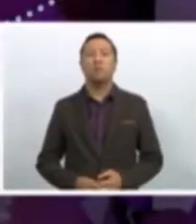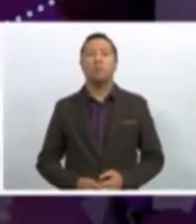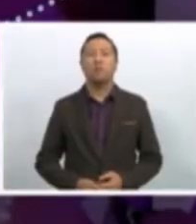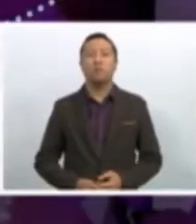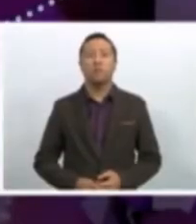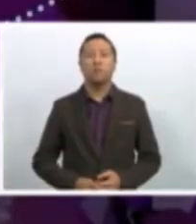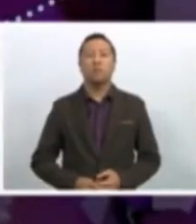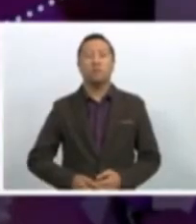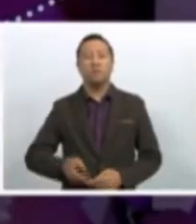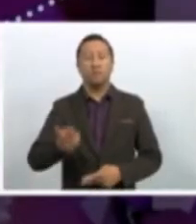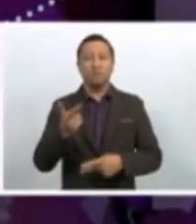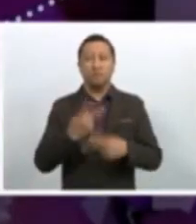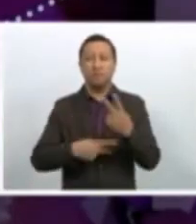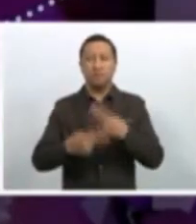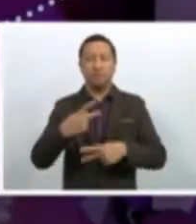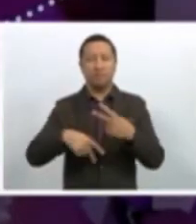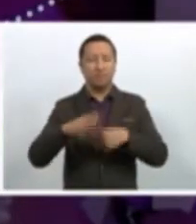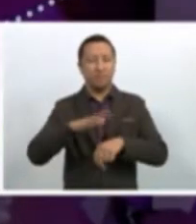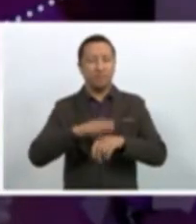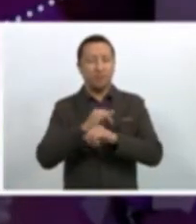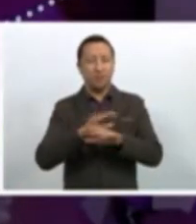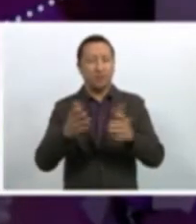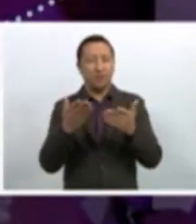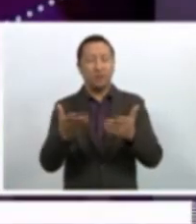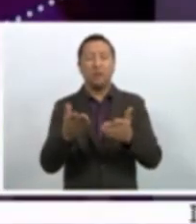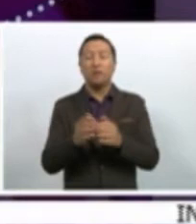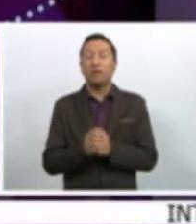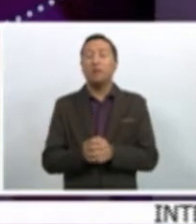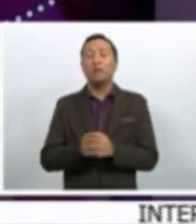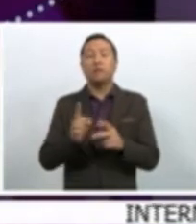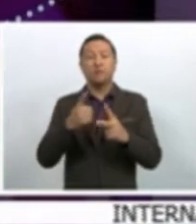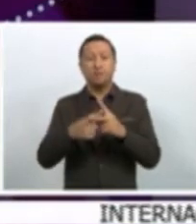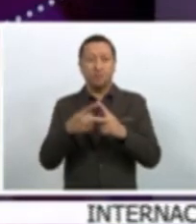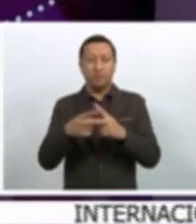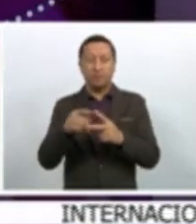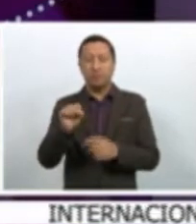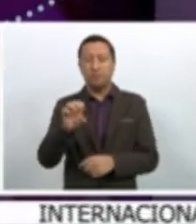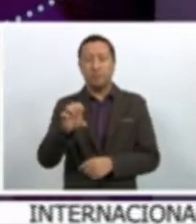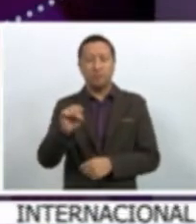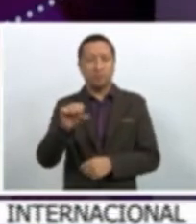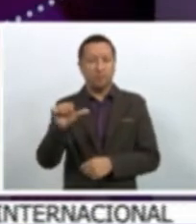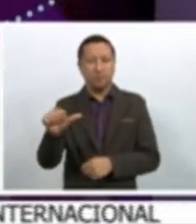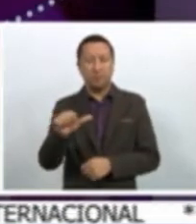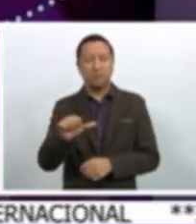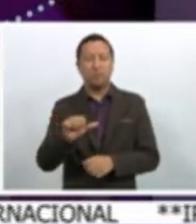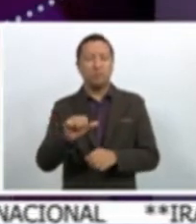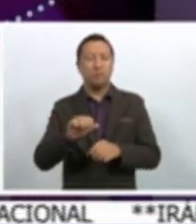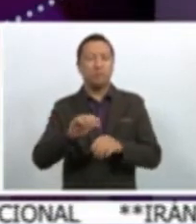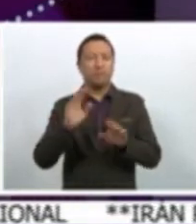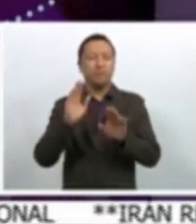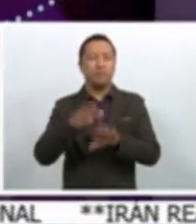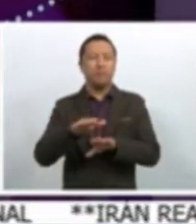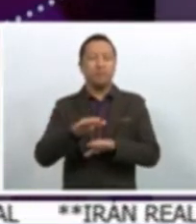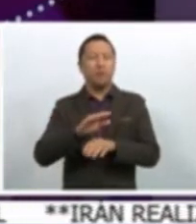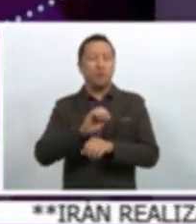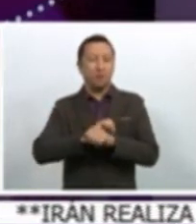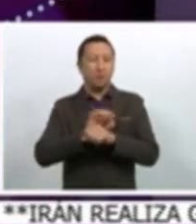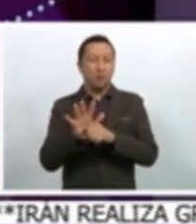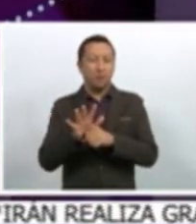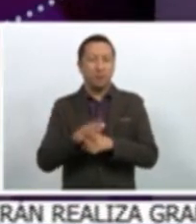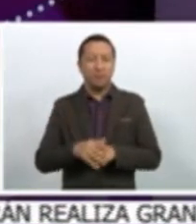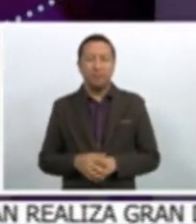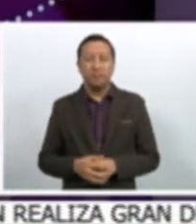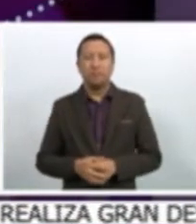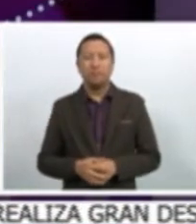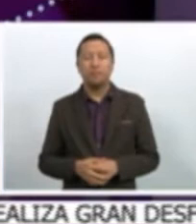Ya estamos de regreso con el reporte técnico de la Secretaría Estatal de Salud emitido este jueves 26 de noviembre sobre el número de